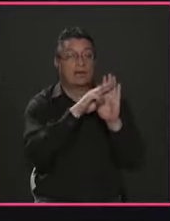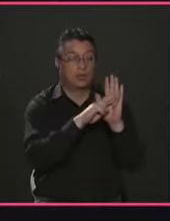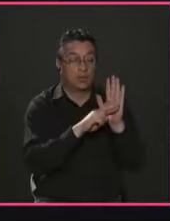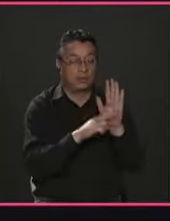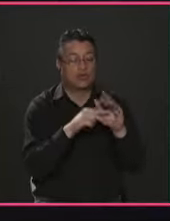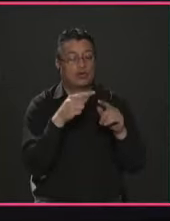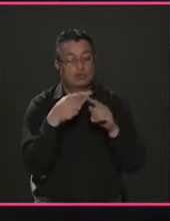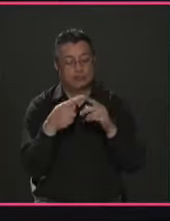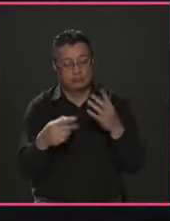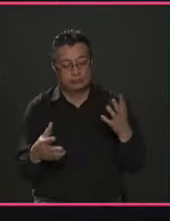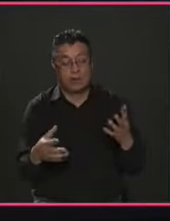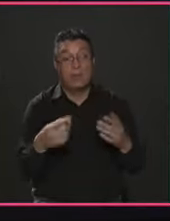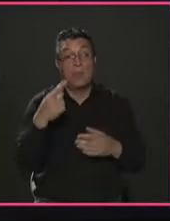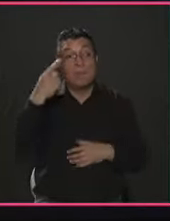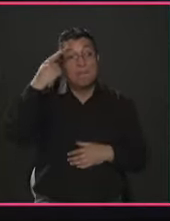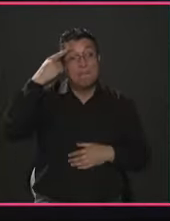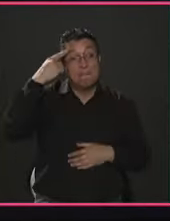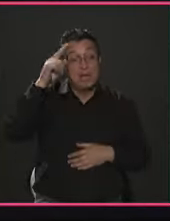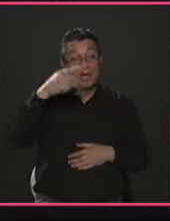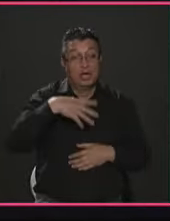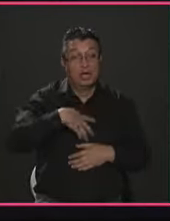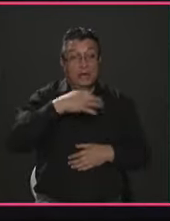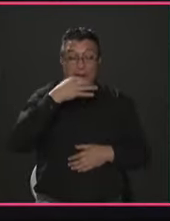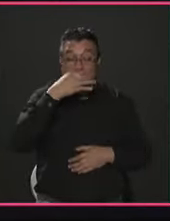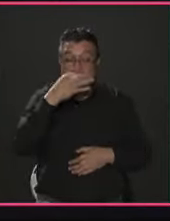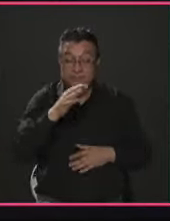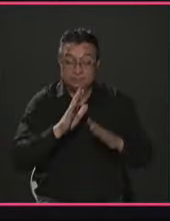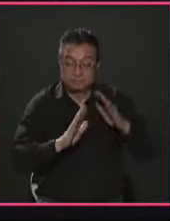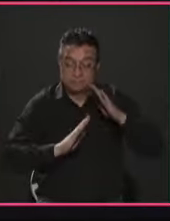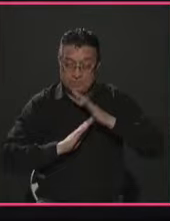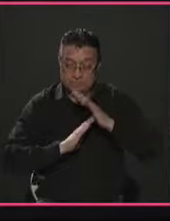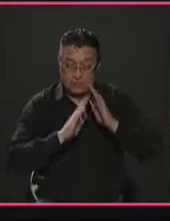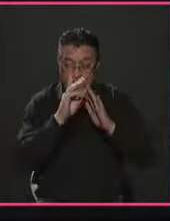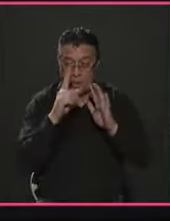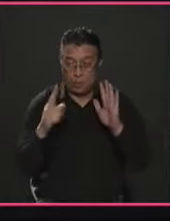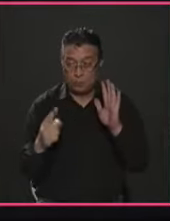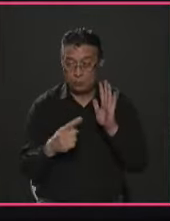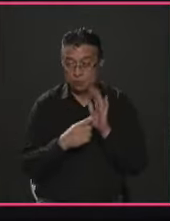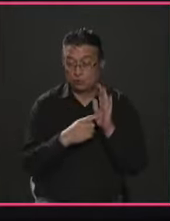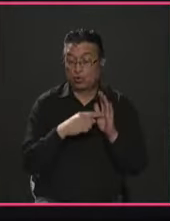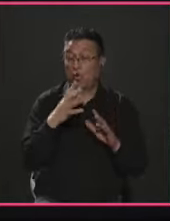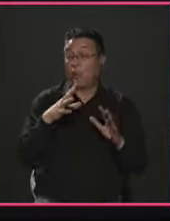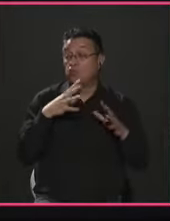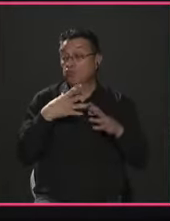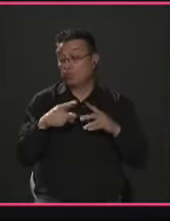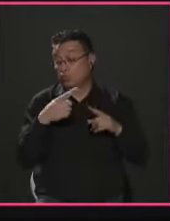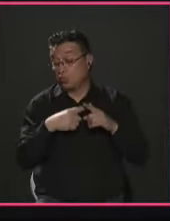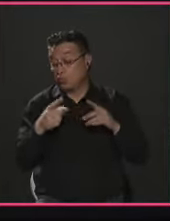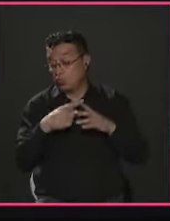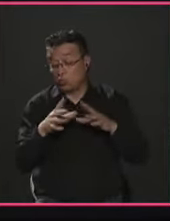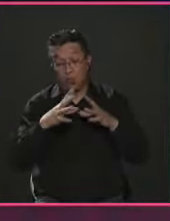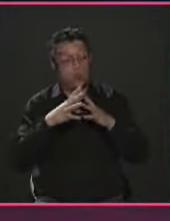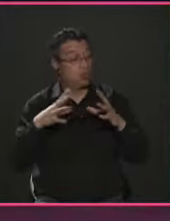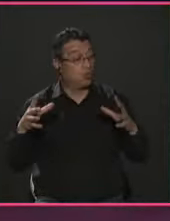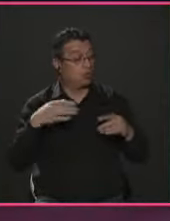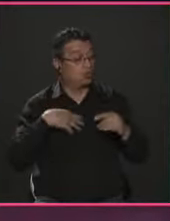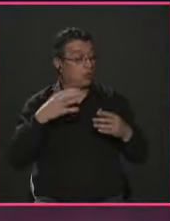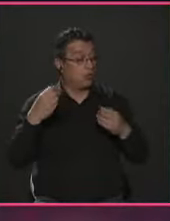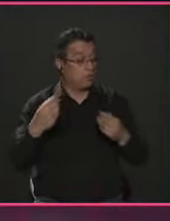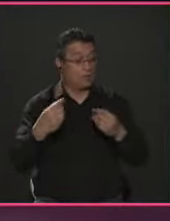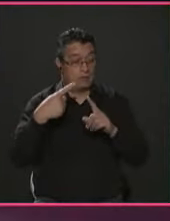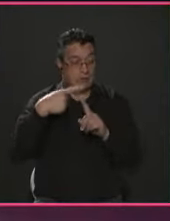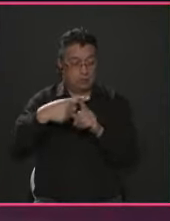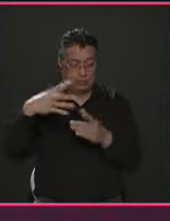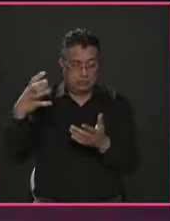objetivo central sin embargo quiero parar en un punto en particular porque gran parte gran parte de el éxito que